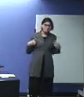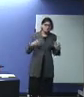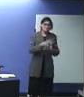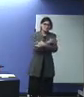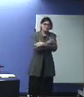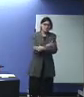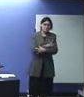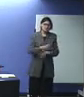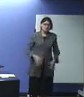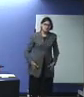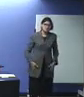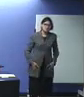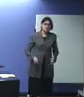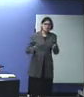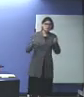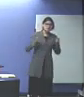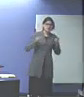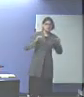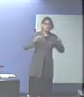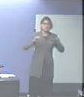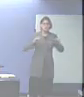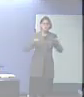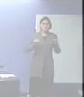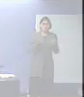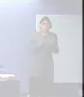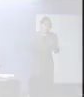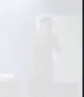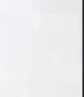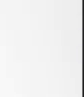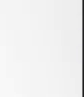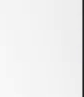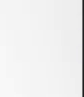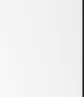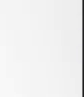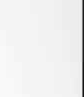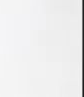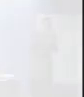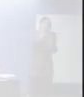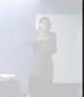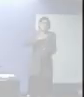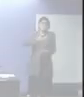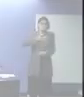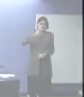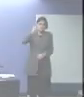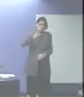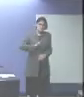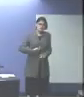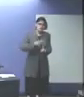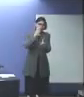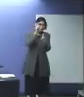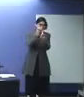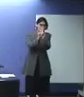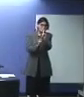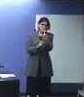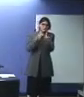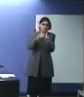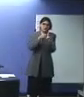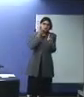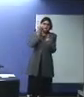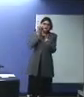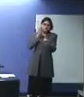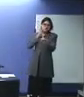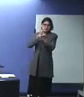piernas. Depende más bien de mi funcionalidad y los objetivos que yo como persona de manera subjetiva tenga